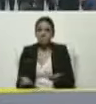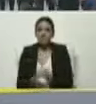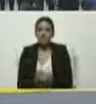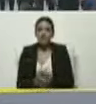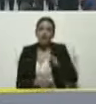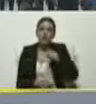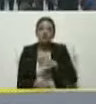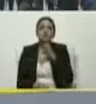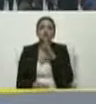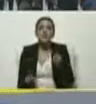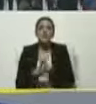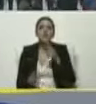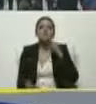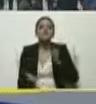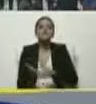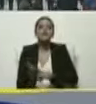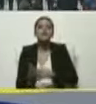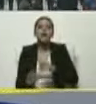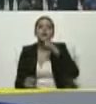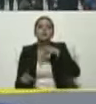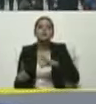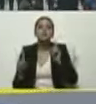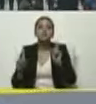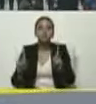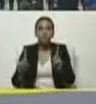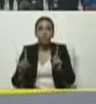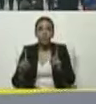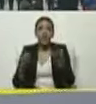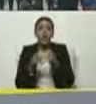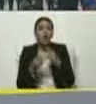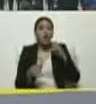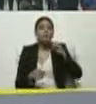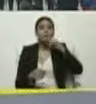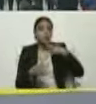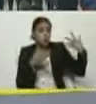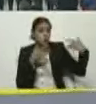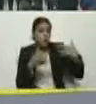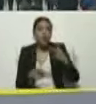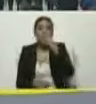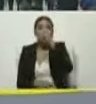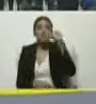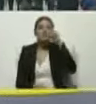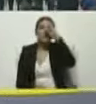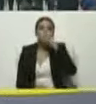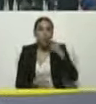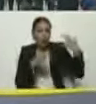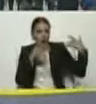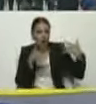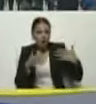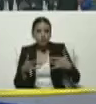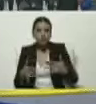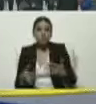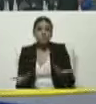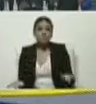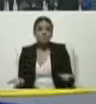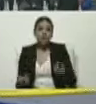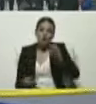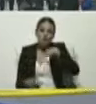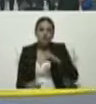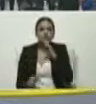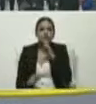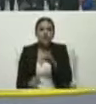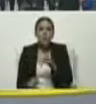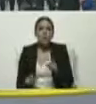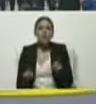somos una realidad histórica, con una trayectoria de 200 años o más. Nosotros somos